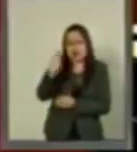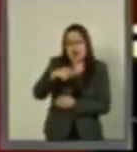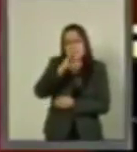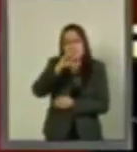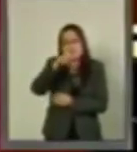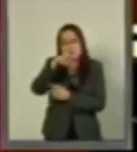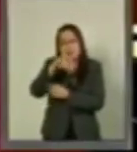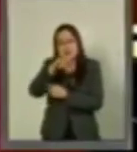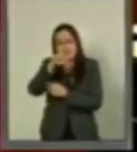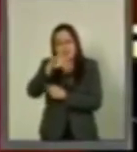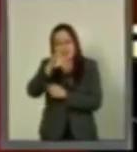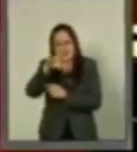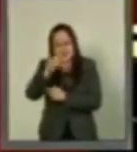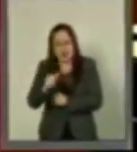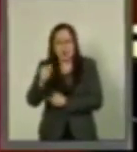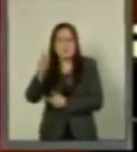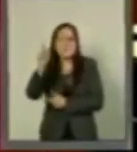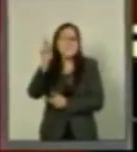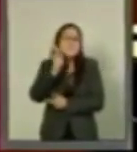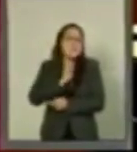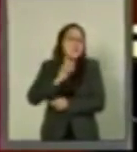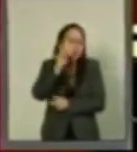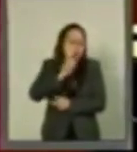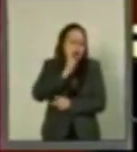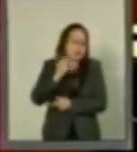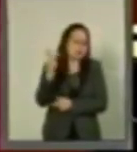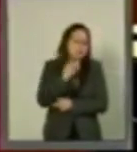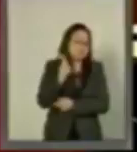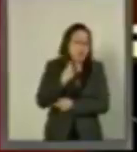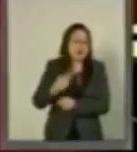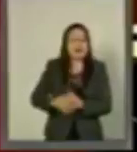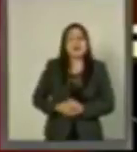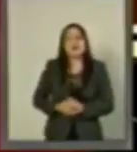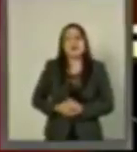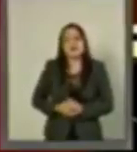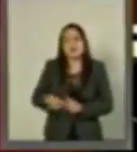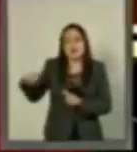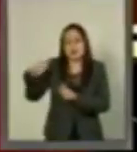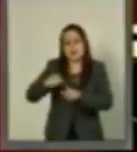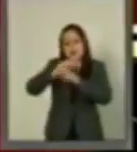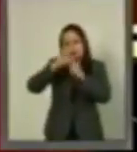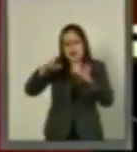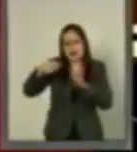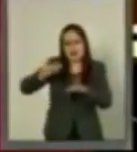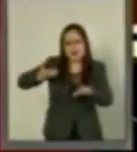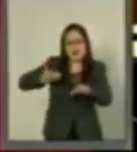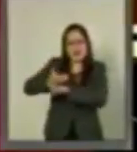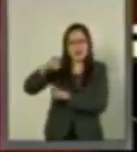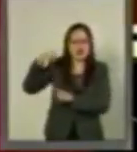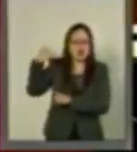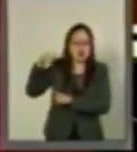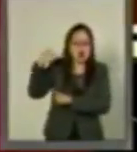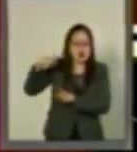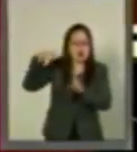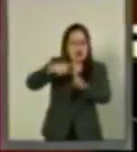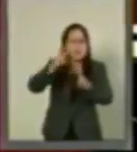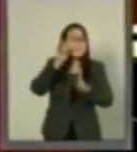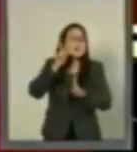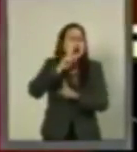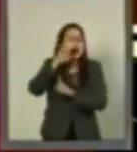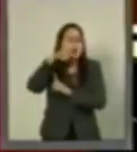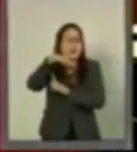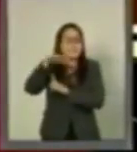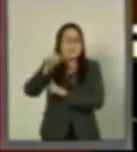feminicidio, señor secretario. Déjeme decirle que en el caso concreto del Estado de Yucatán, Emma